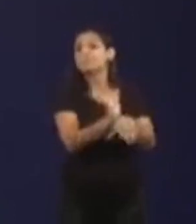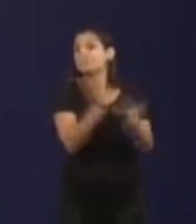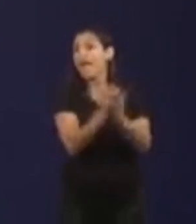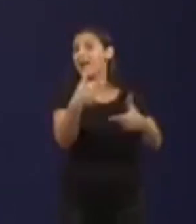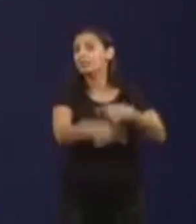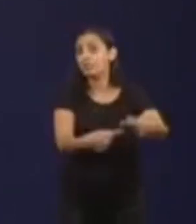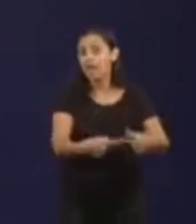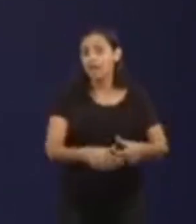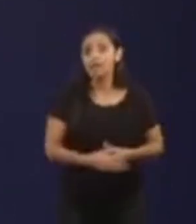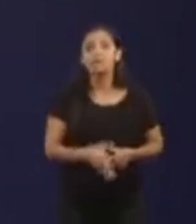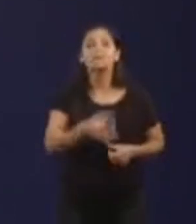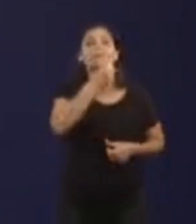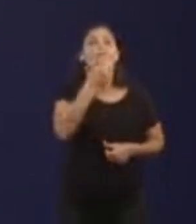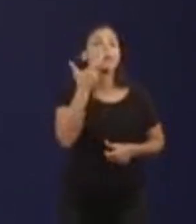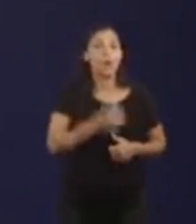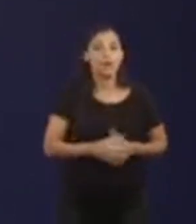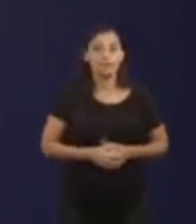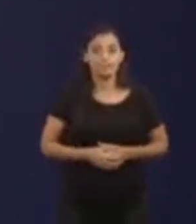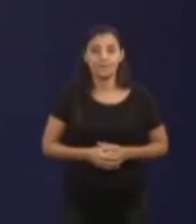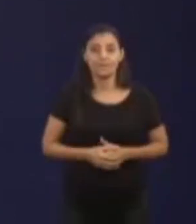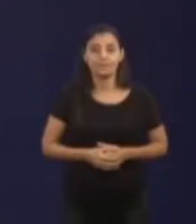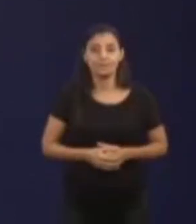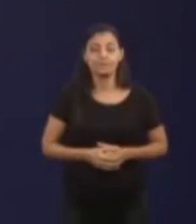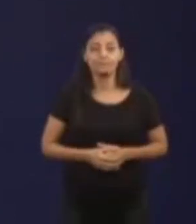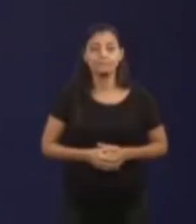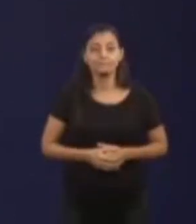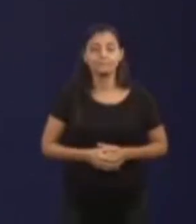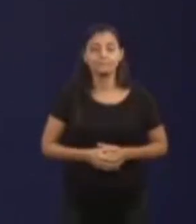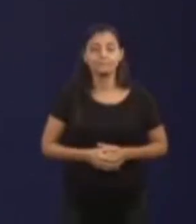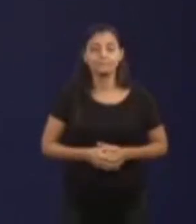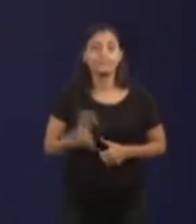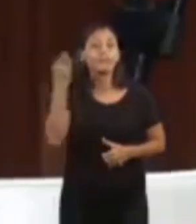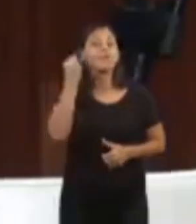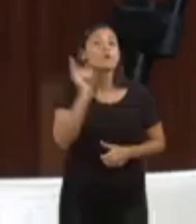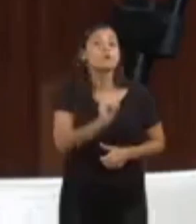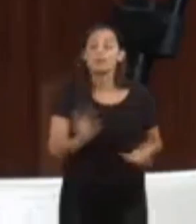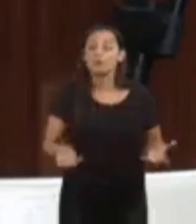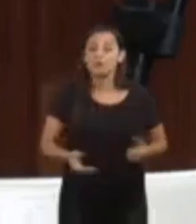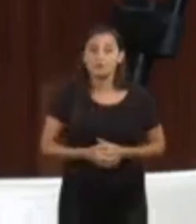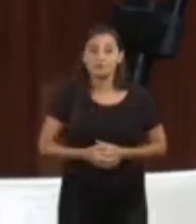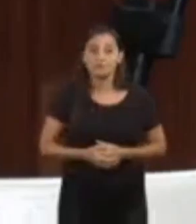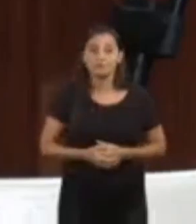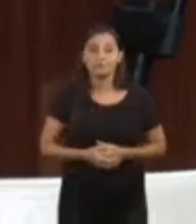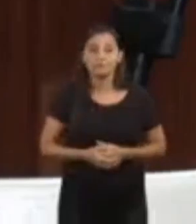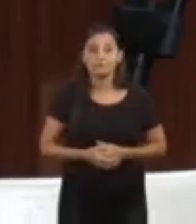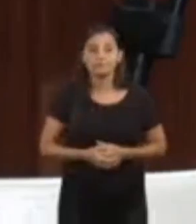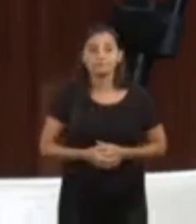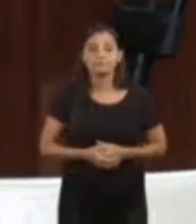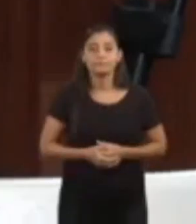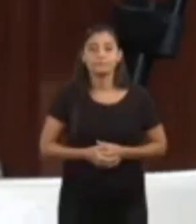estudiantes continuarse ha emergencia presupuestaria no hay determinados insumos